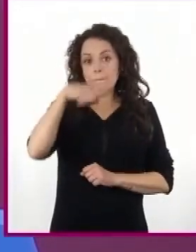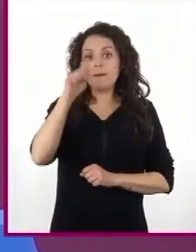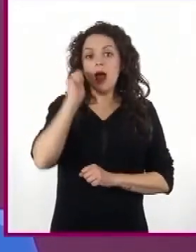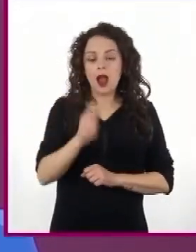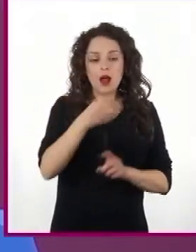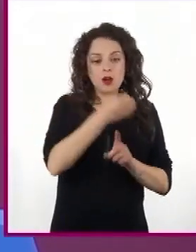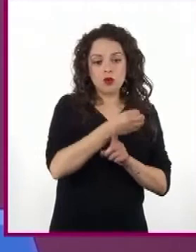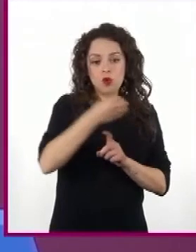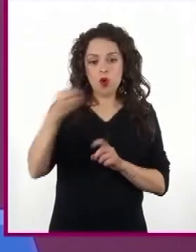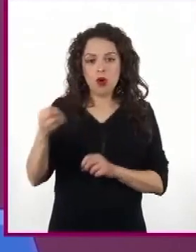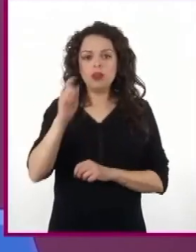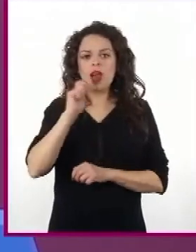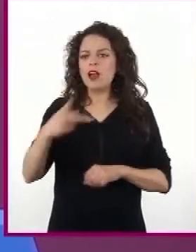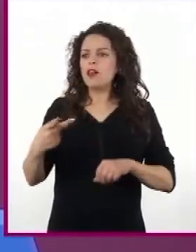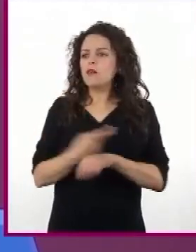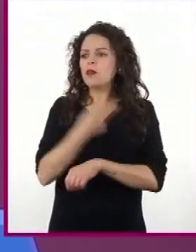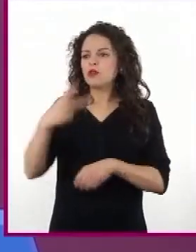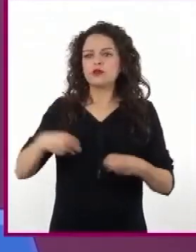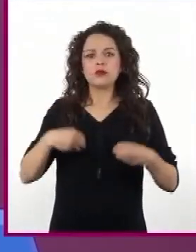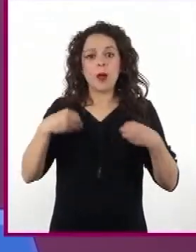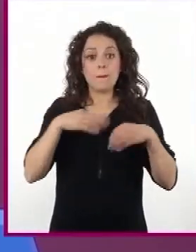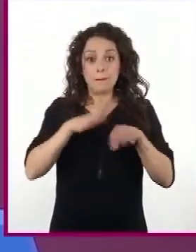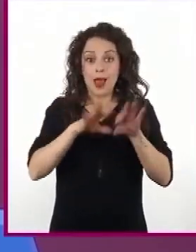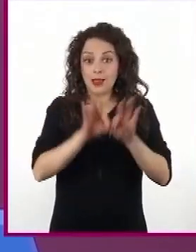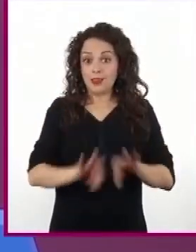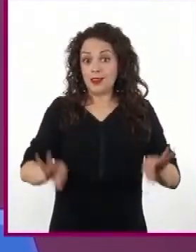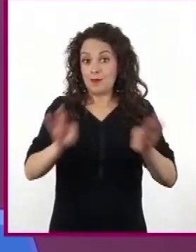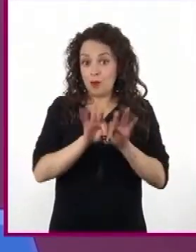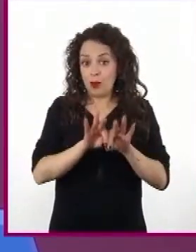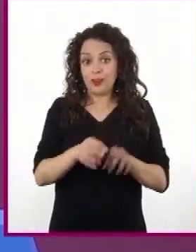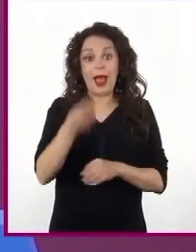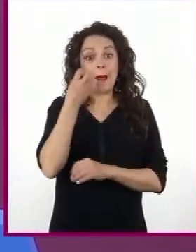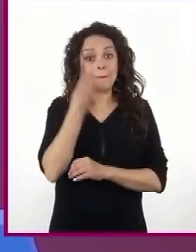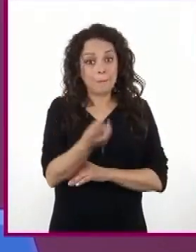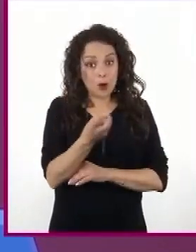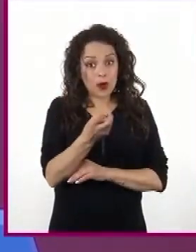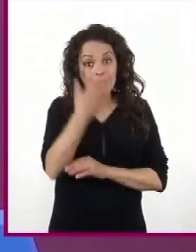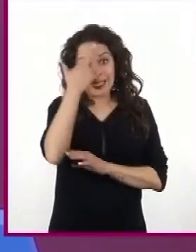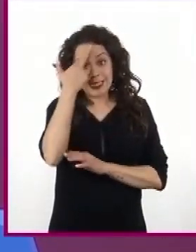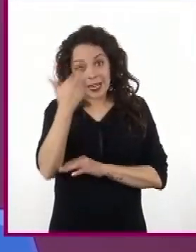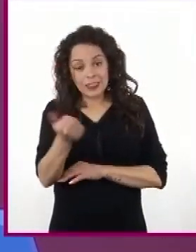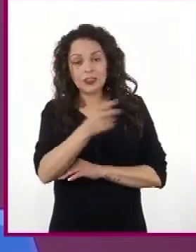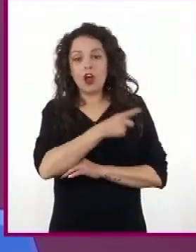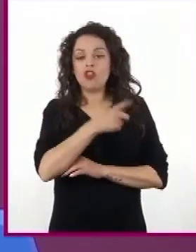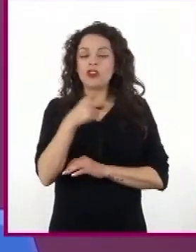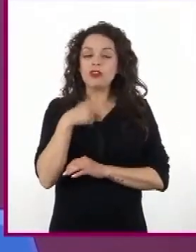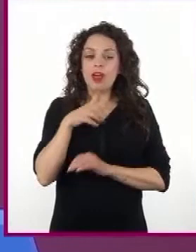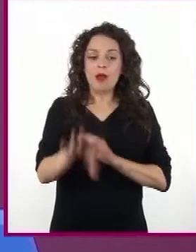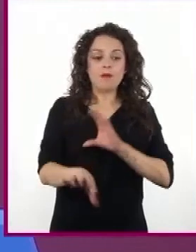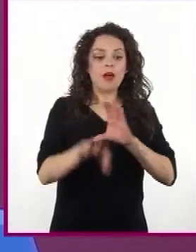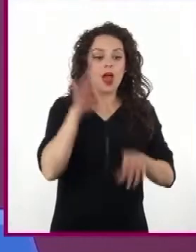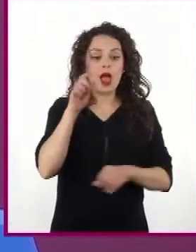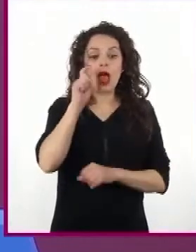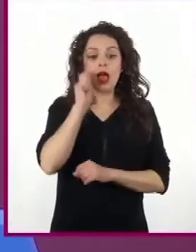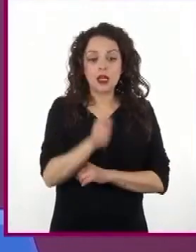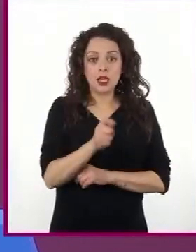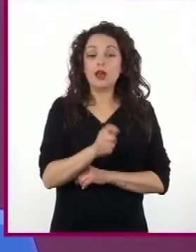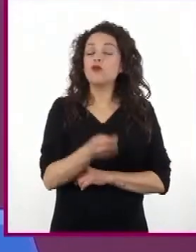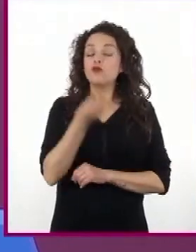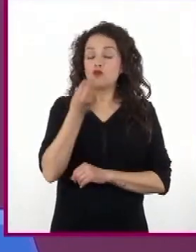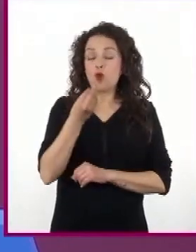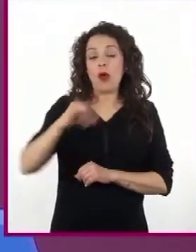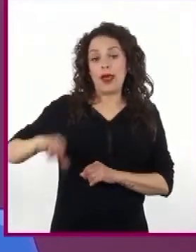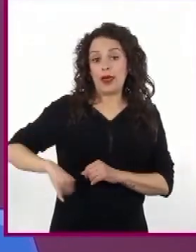aquellos sucesos que nos parezcan más relevantes. Por esa razón, debemos elegir preferentemente los acontecimientos de interés